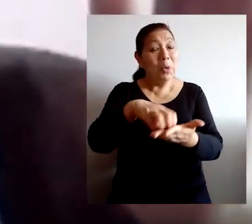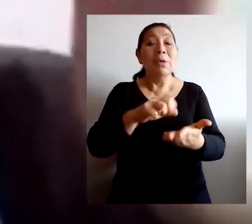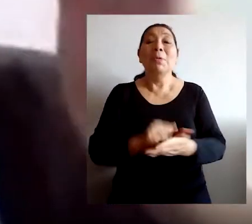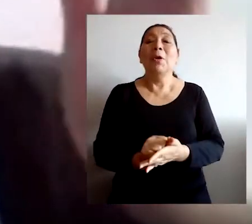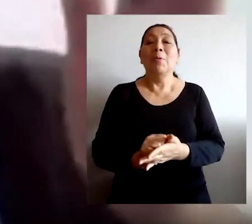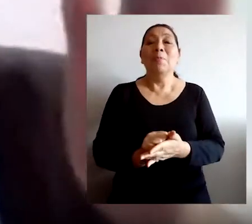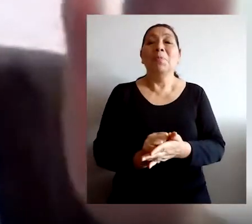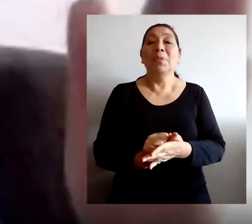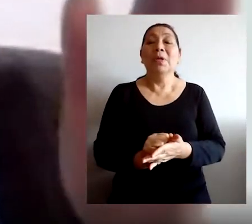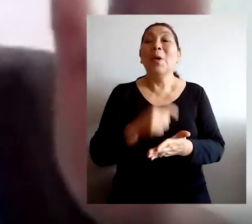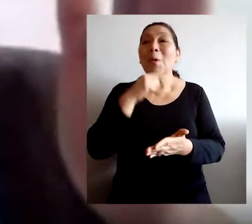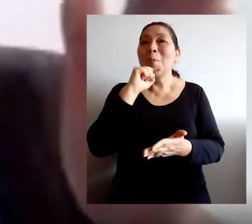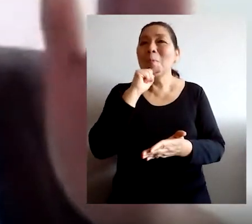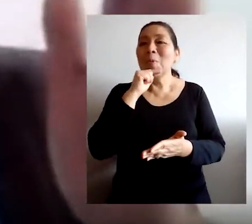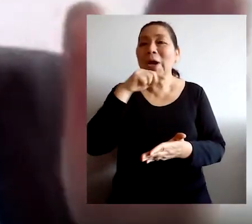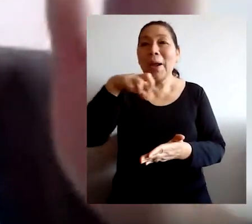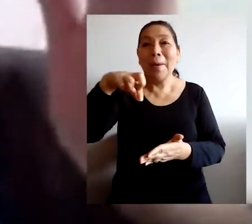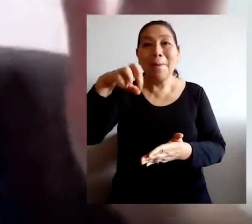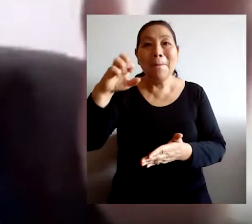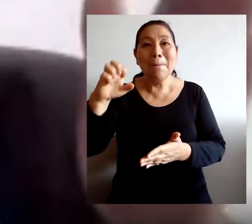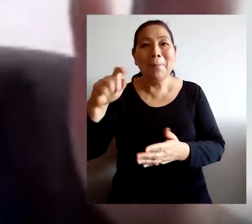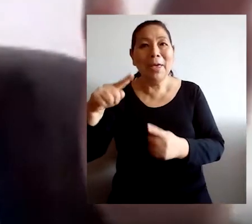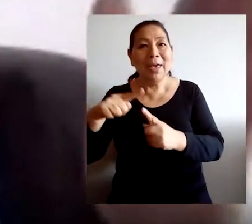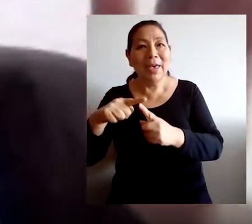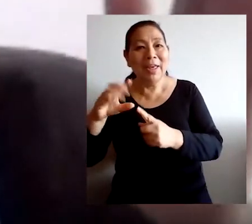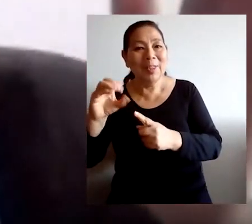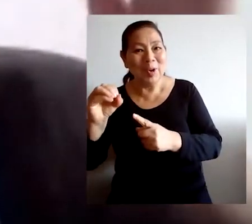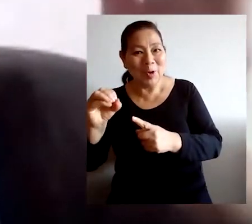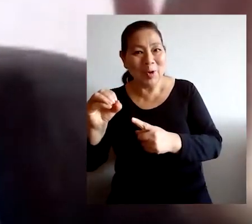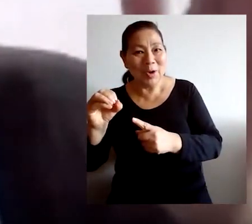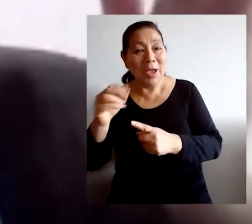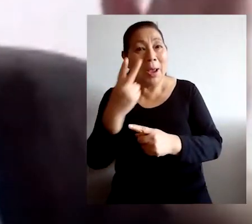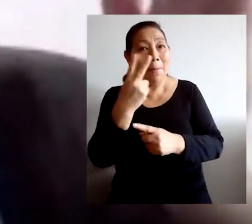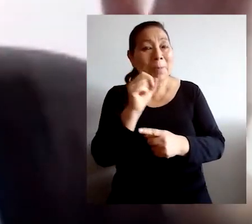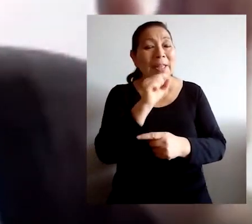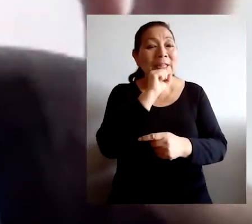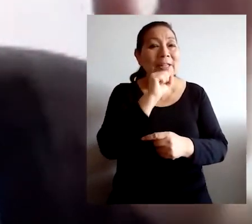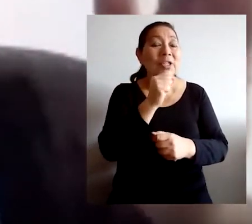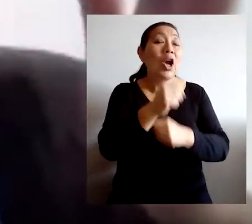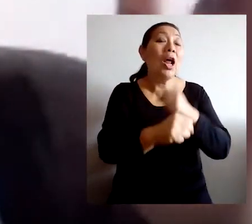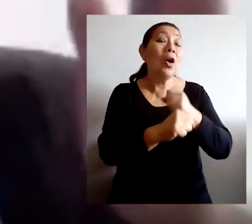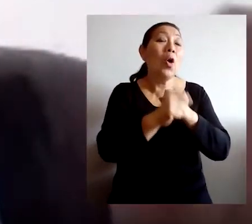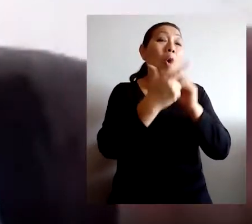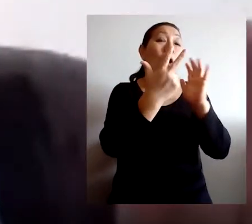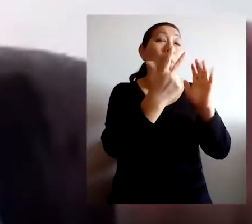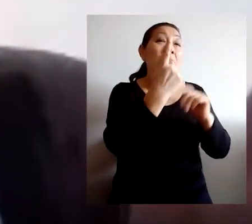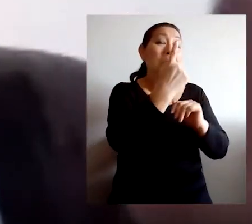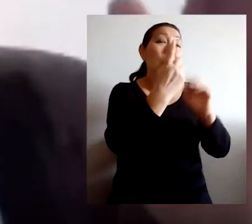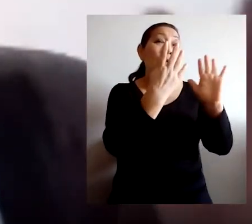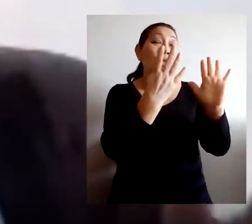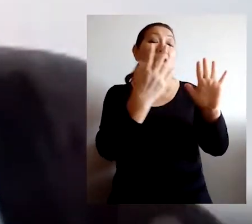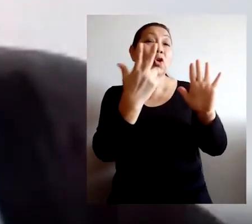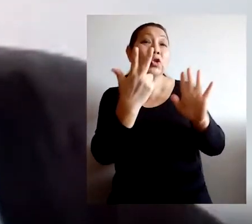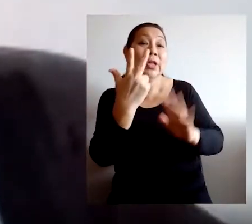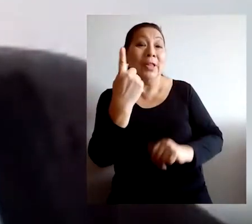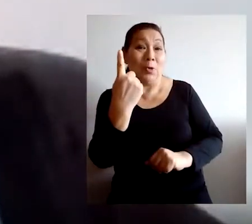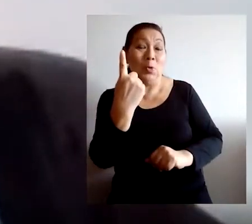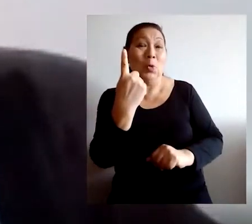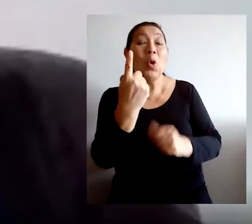agrario, la señora Petra Sarango adquiere una sentencia el 20 de diciembre del año 81,